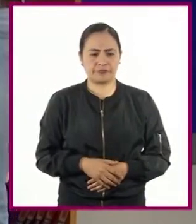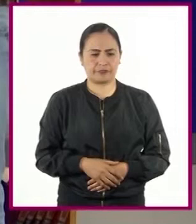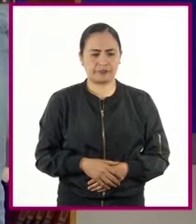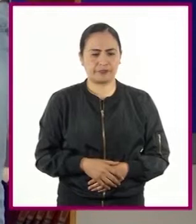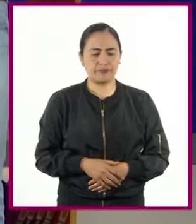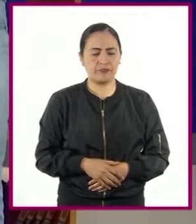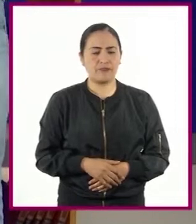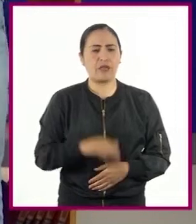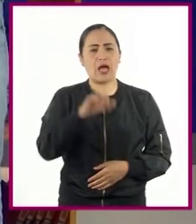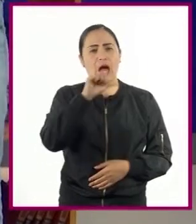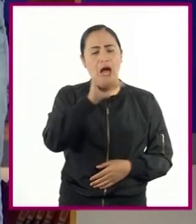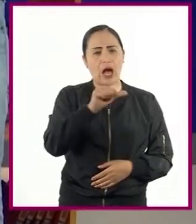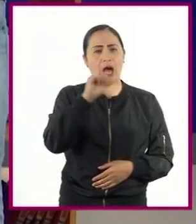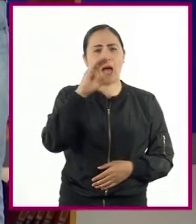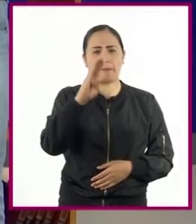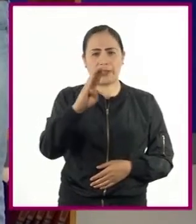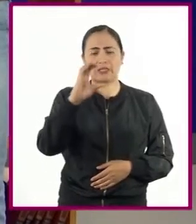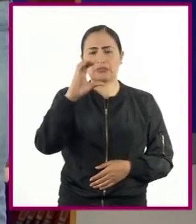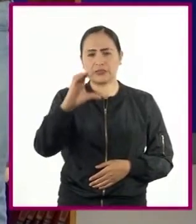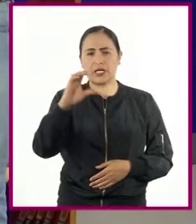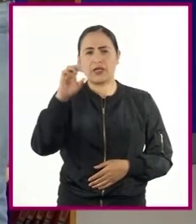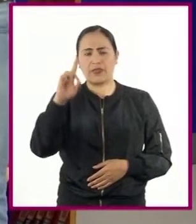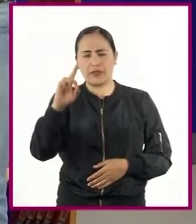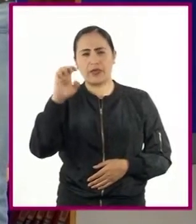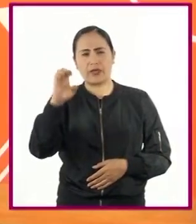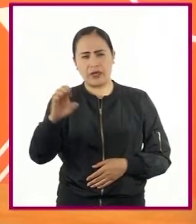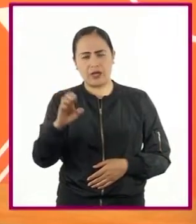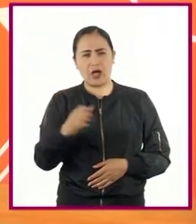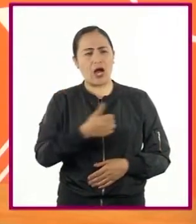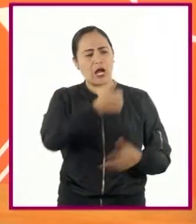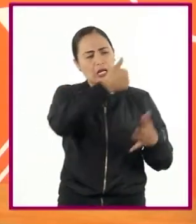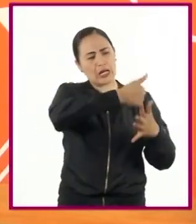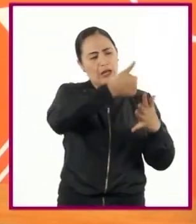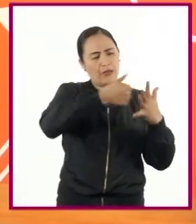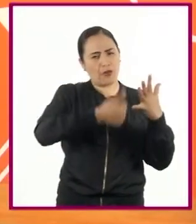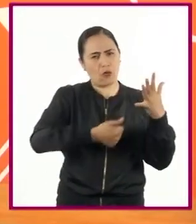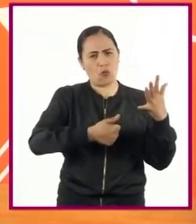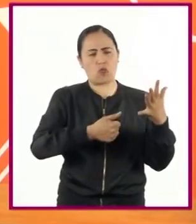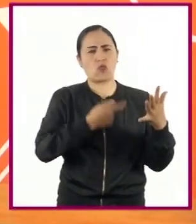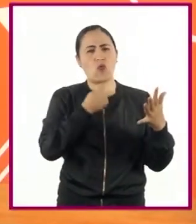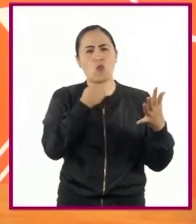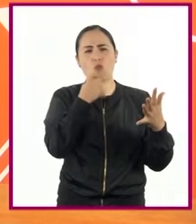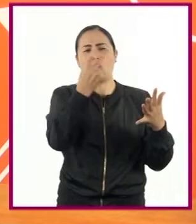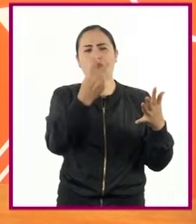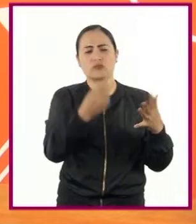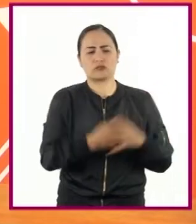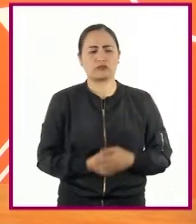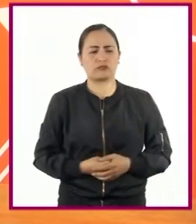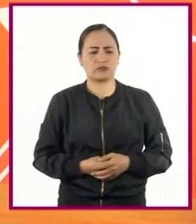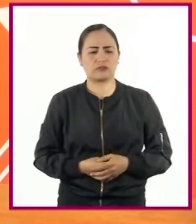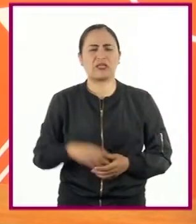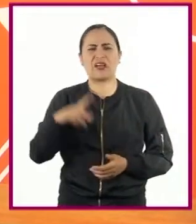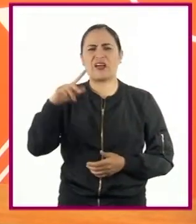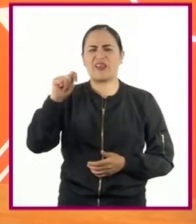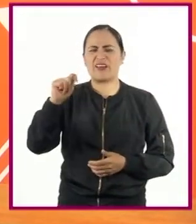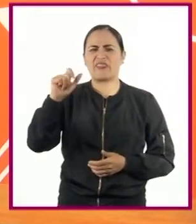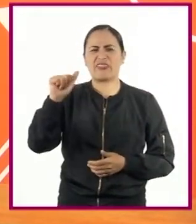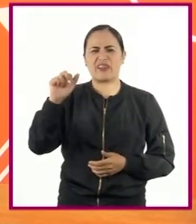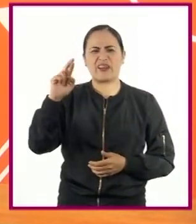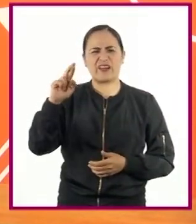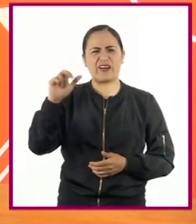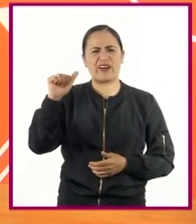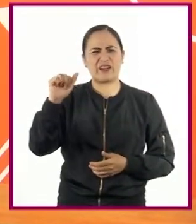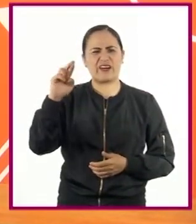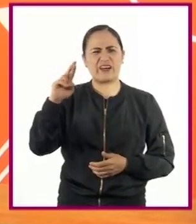el alfabeto dando a cada letra su propio sonido. 4. Tararear. Este es un vocablo onomatopéyico,